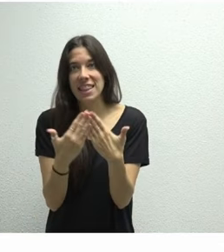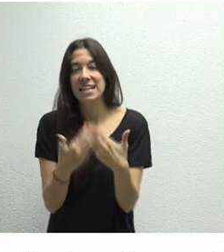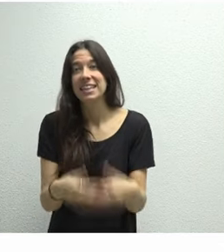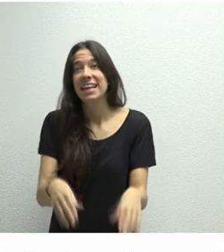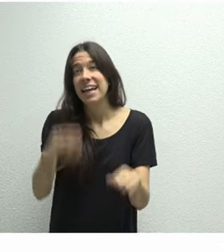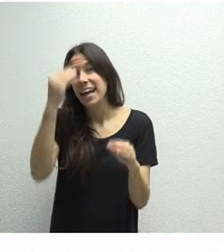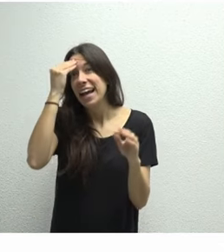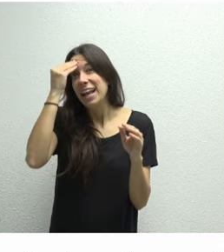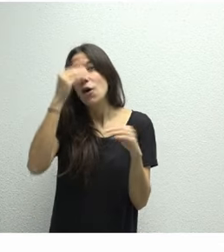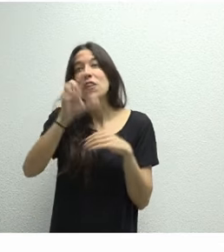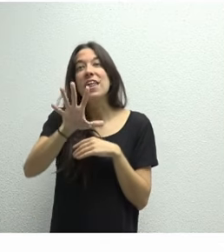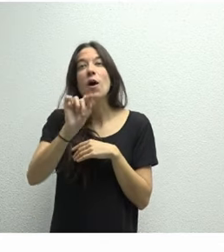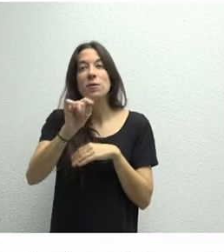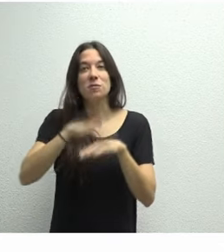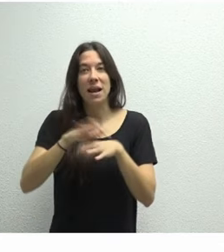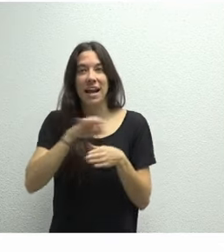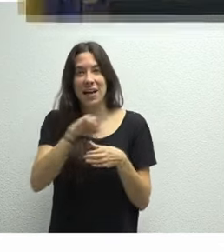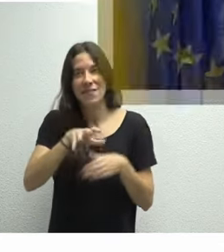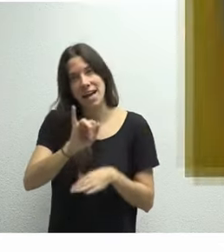minutos para el